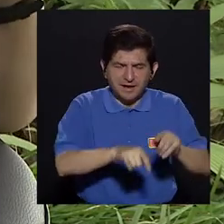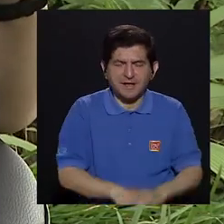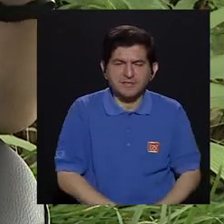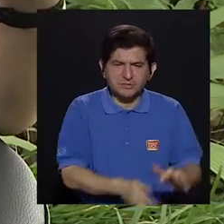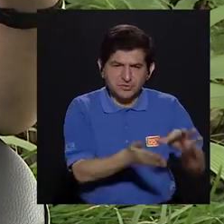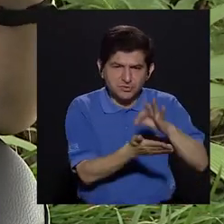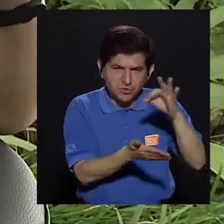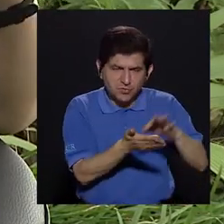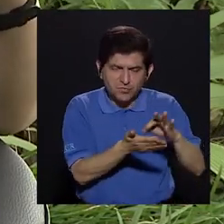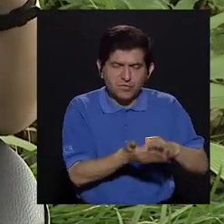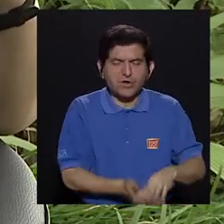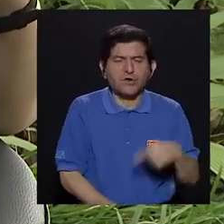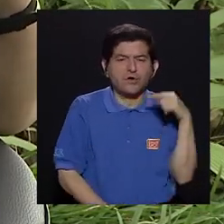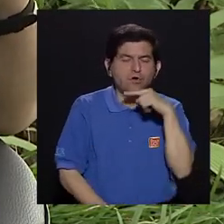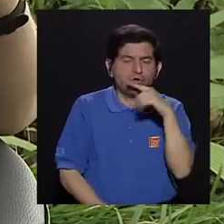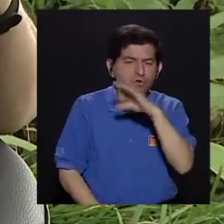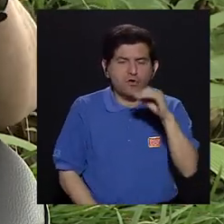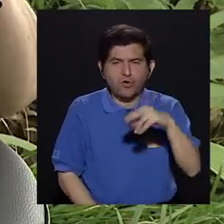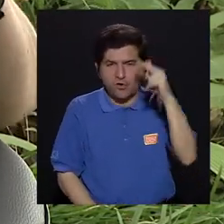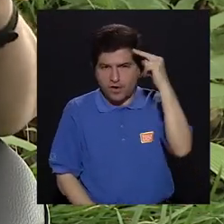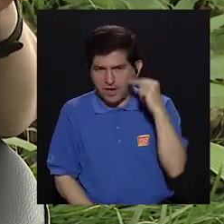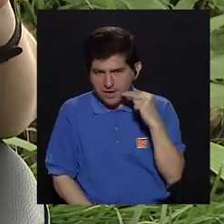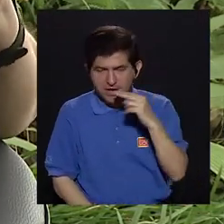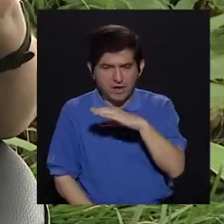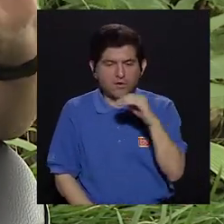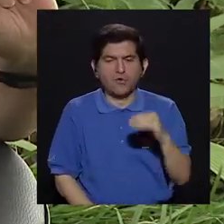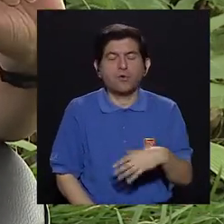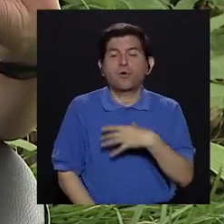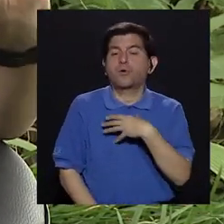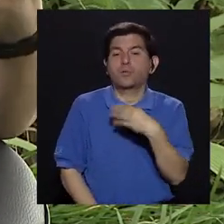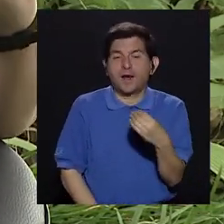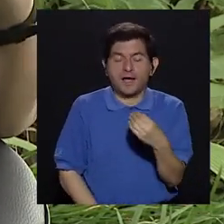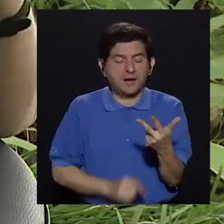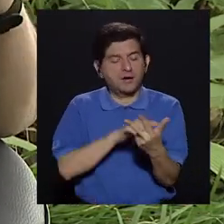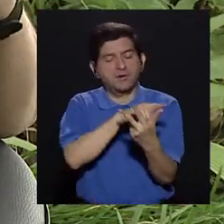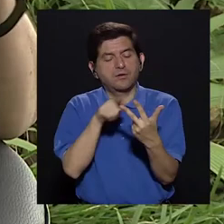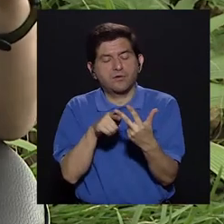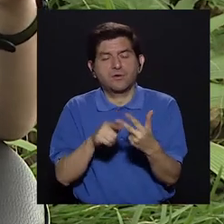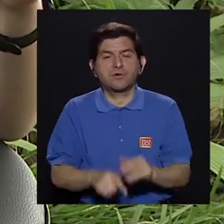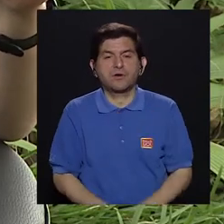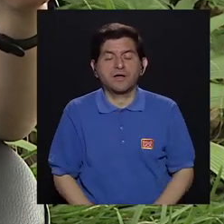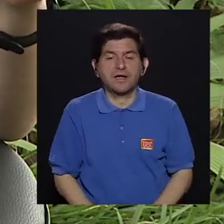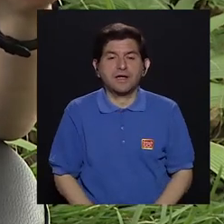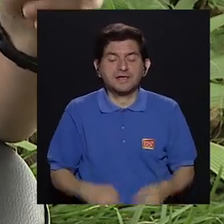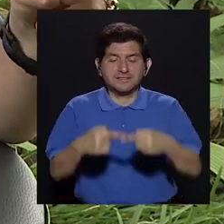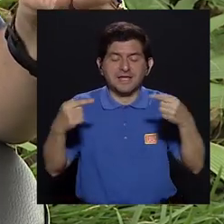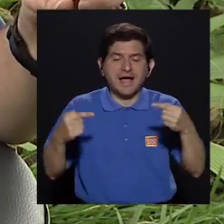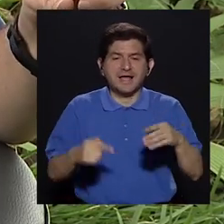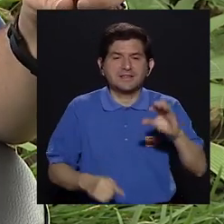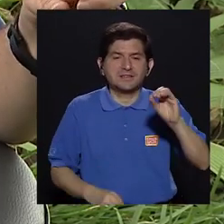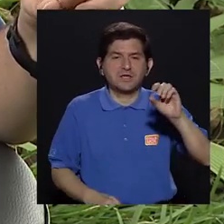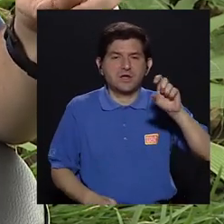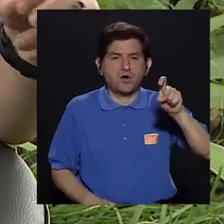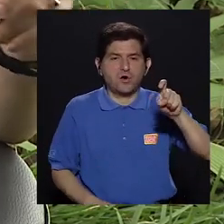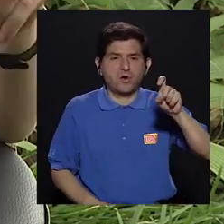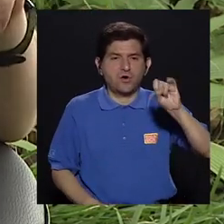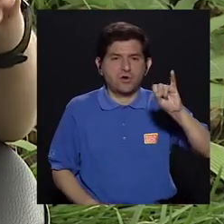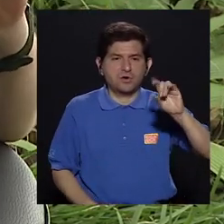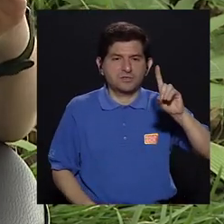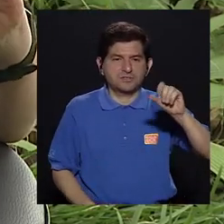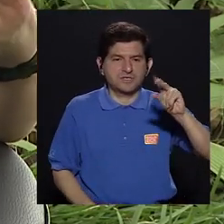frijol rojo, del frijol negro, del frijol blanco, es la cantidad de antioxidantes, que en eso